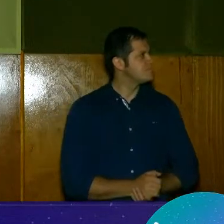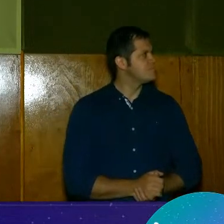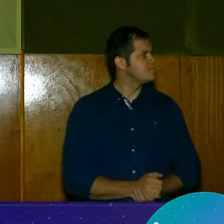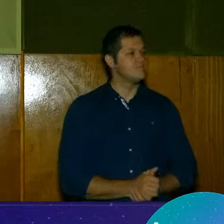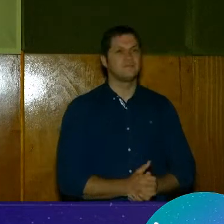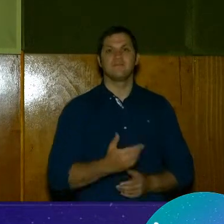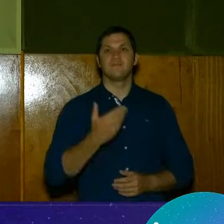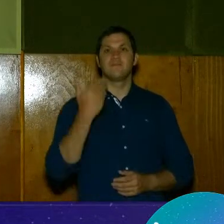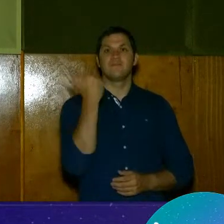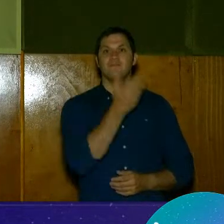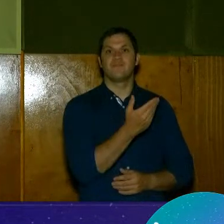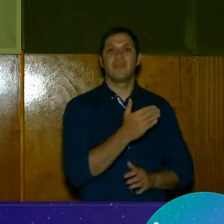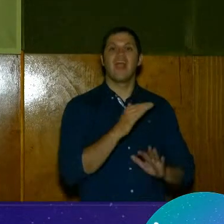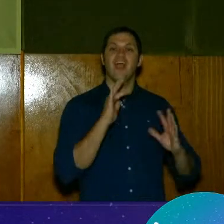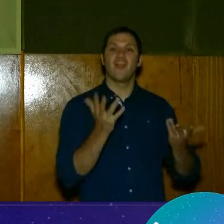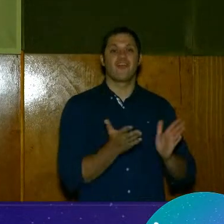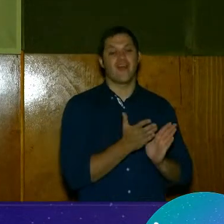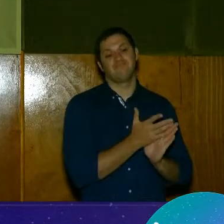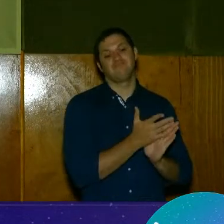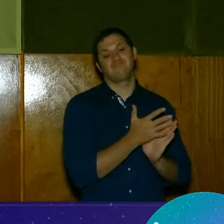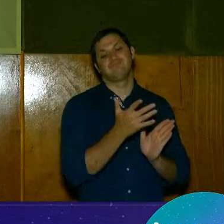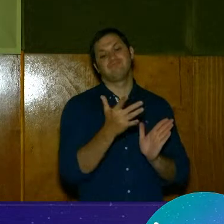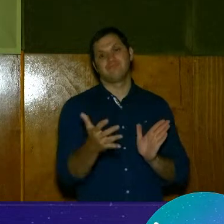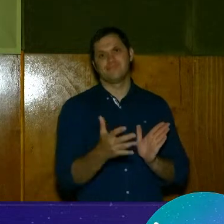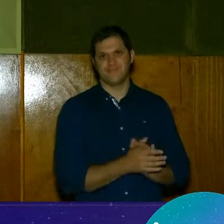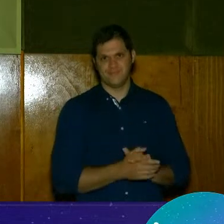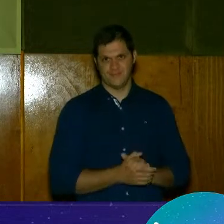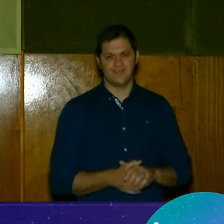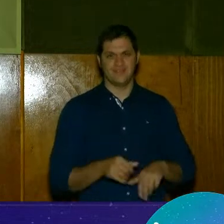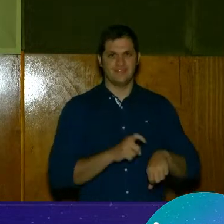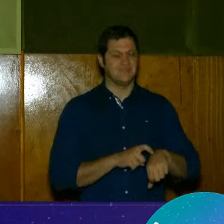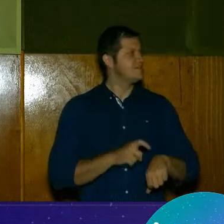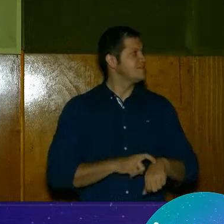en día ya sabemos que fue ella fue cecilia pena